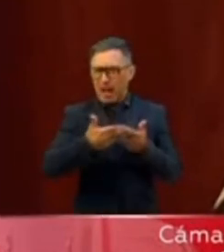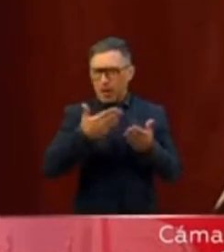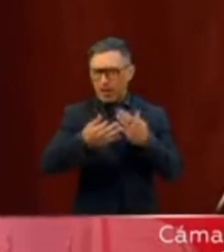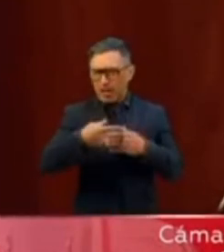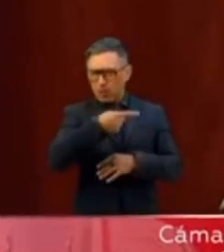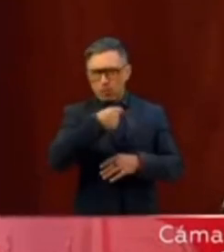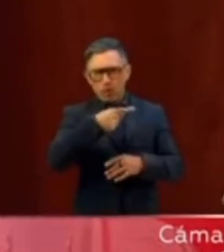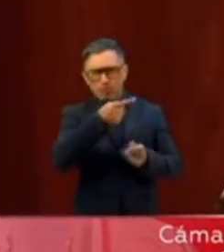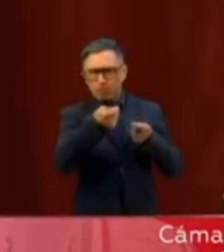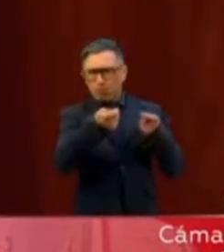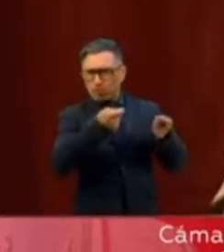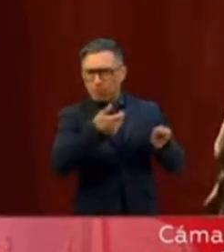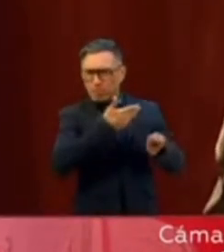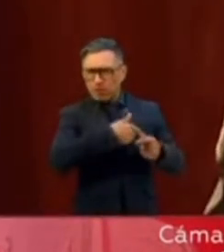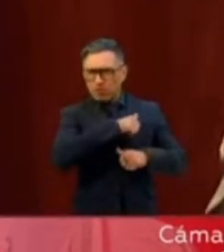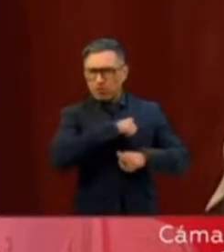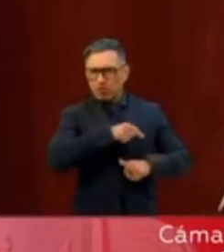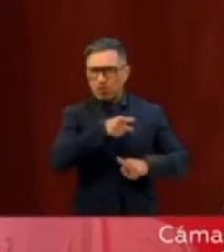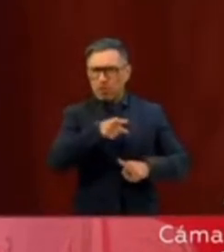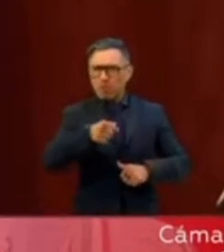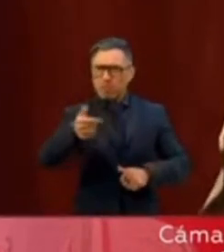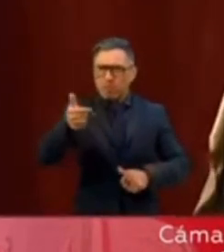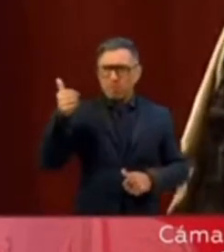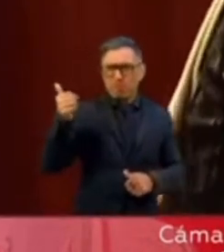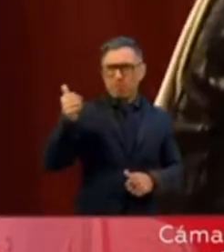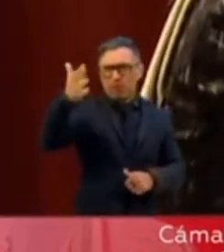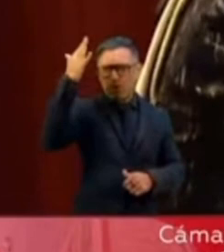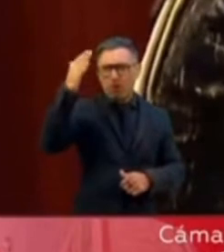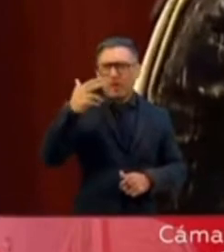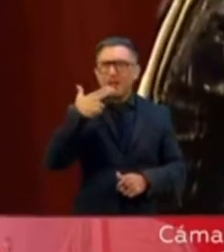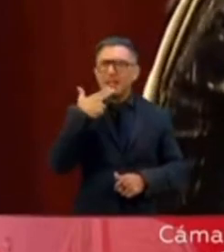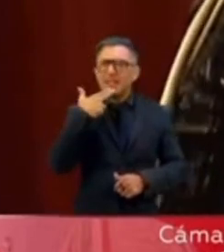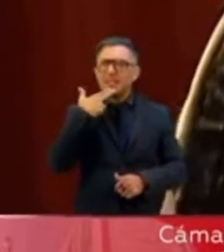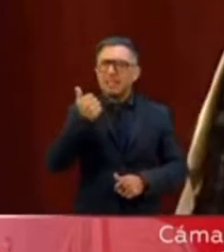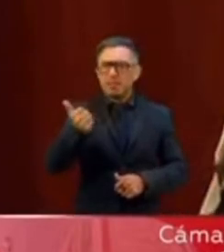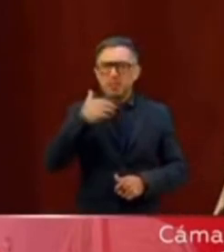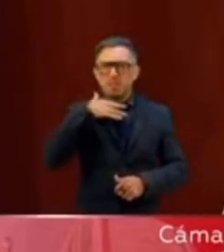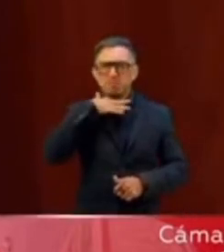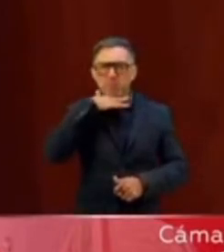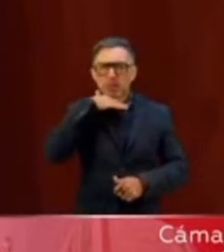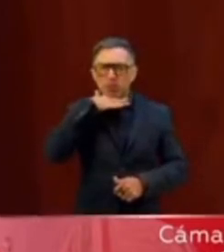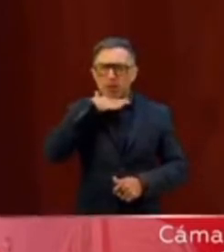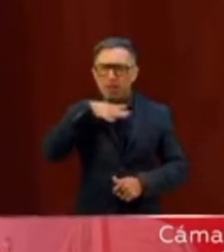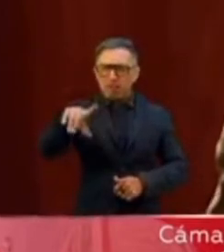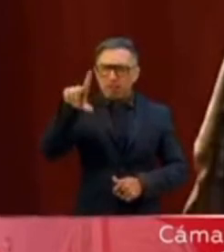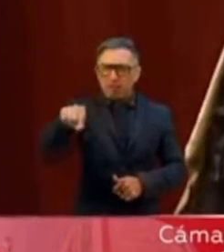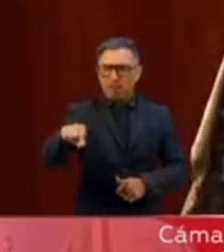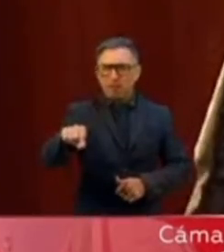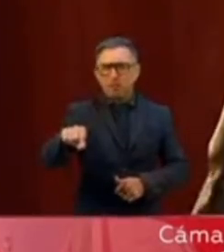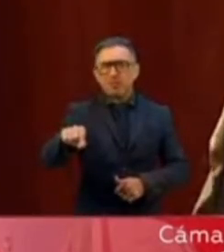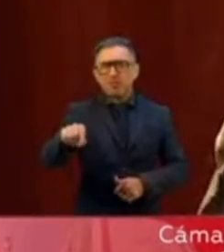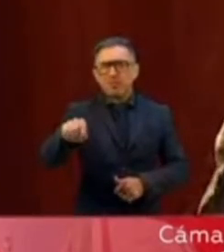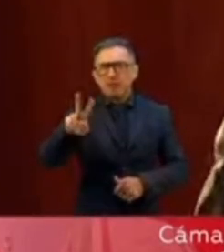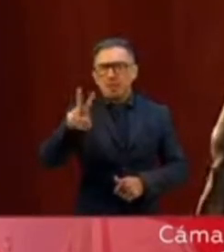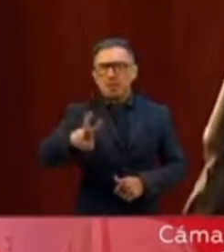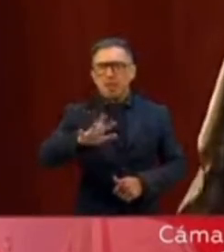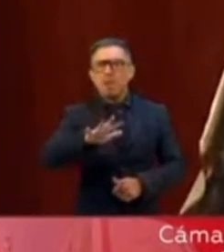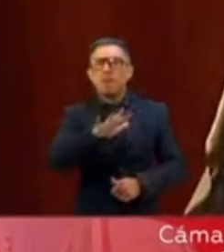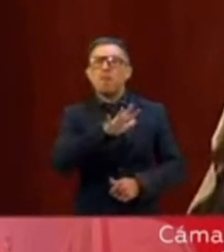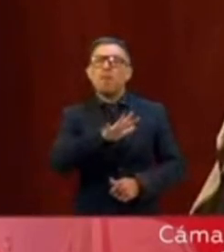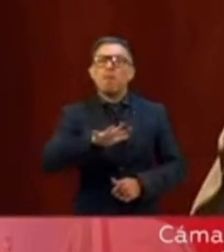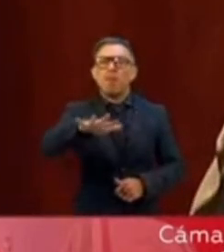contemporánea. Escorias y basura. Qué pena me da que el pueblo